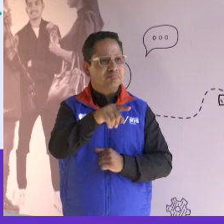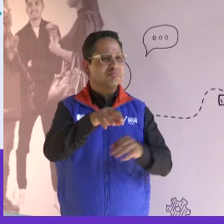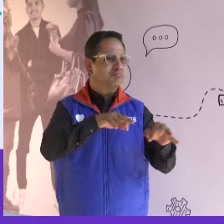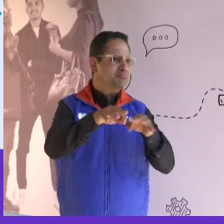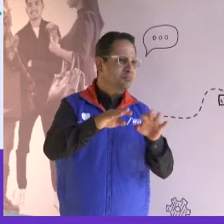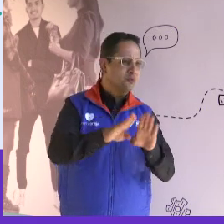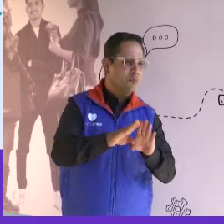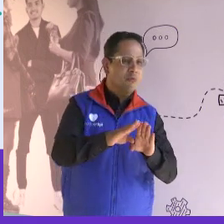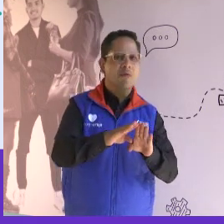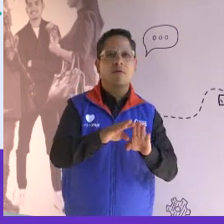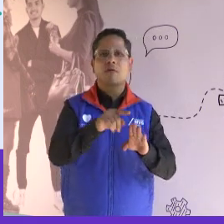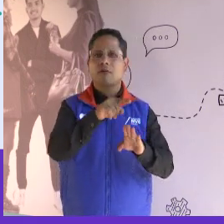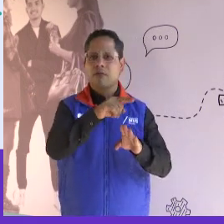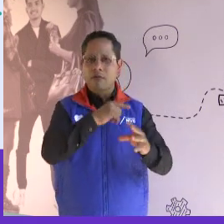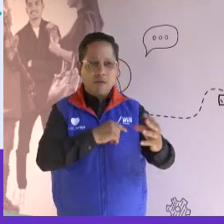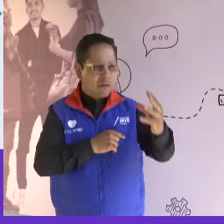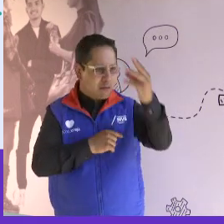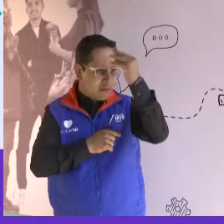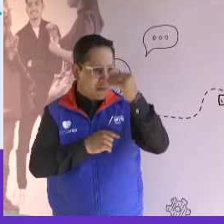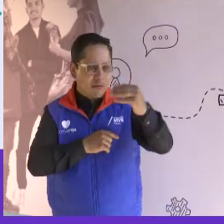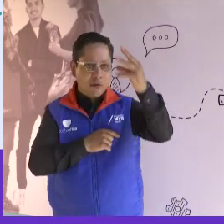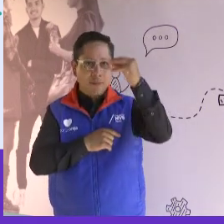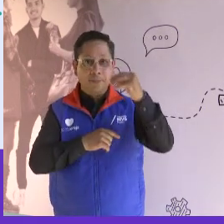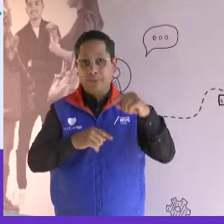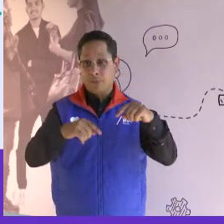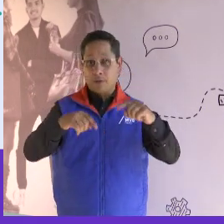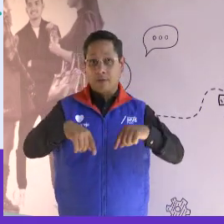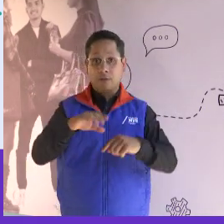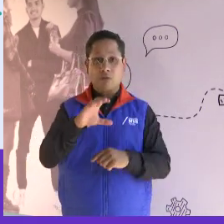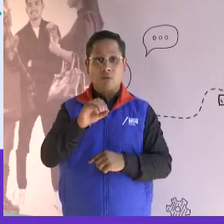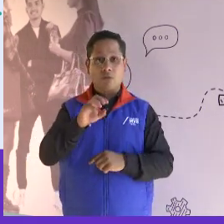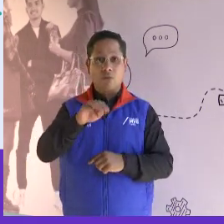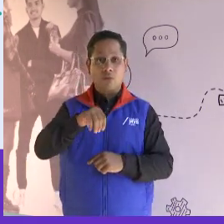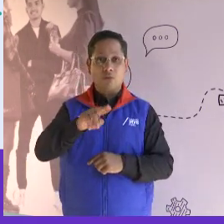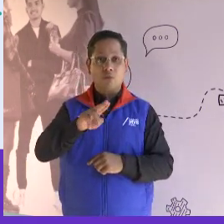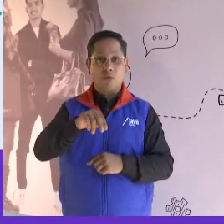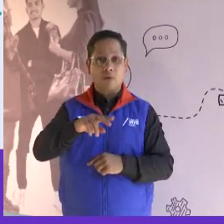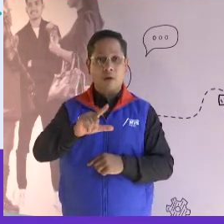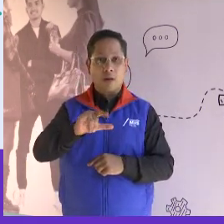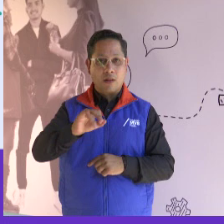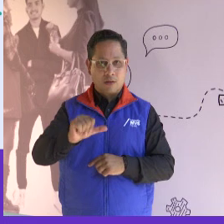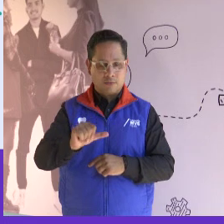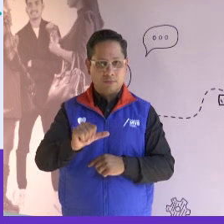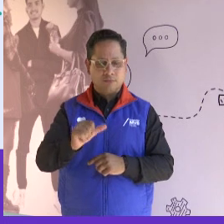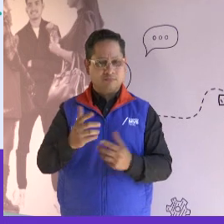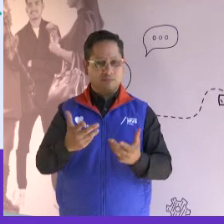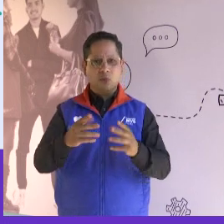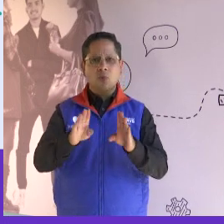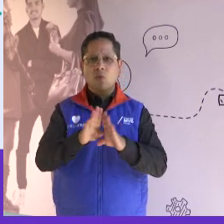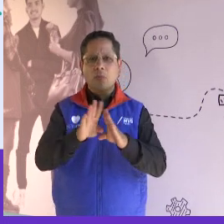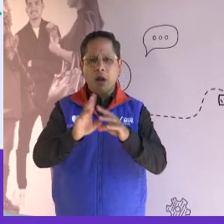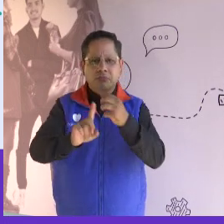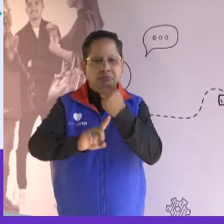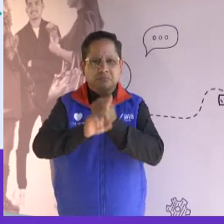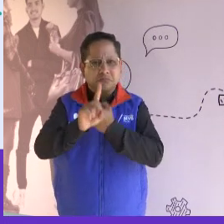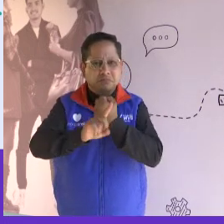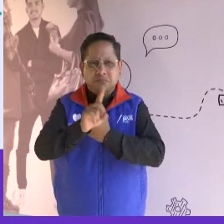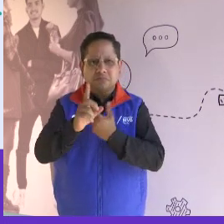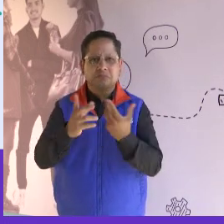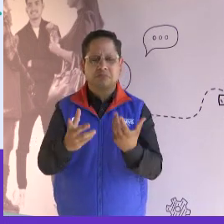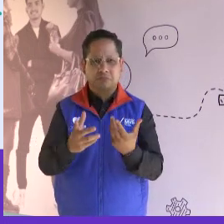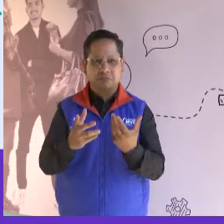que es sumamente relevante para Comunalia es la localización de las soluciones, ¿no? Cuando colaboramos, cuando tenemos redes de